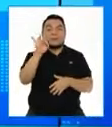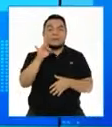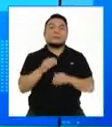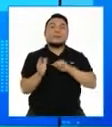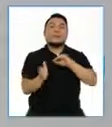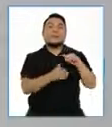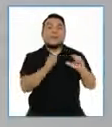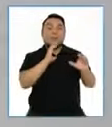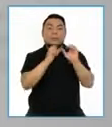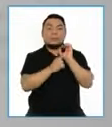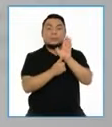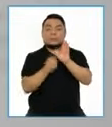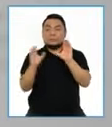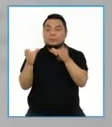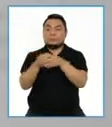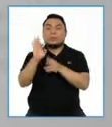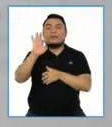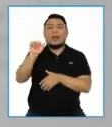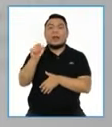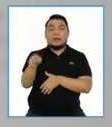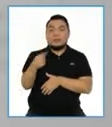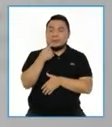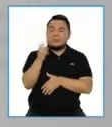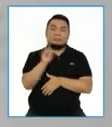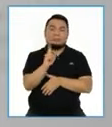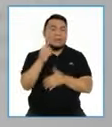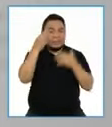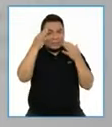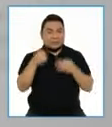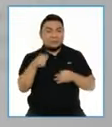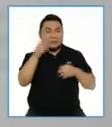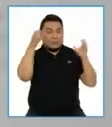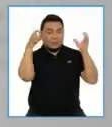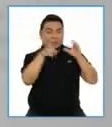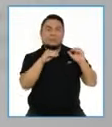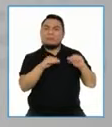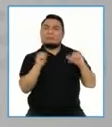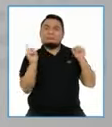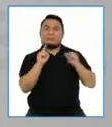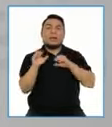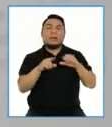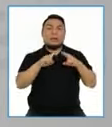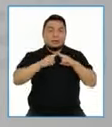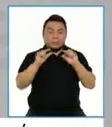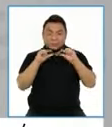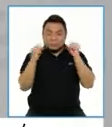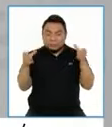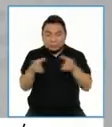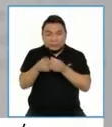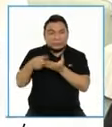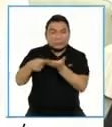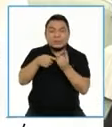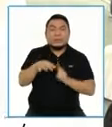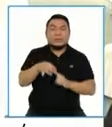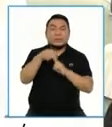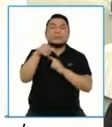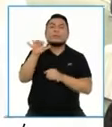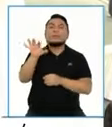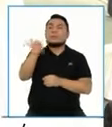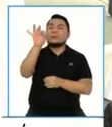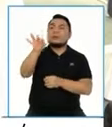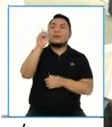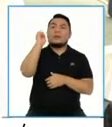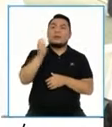Mediante un comunicado, la bancada del Frente Amplio ha rechazado la decisión del Parlamento de reactivar la Comisión Especial de